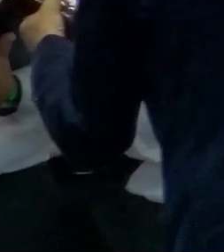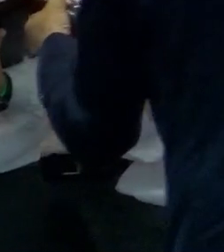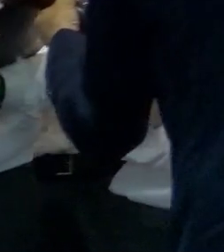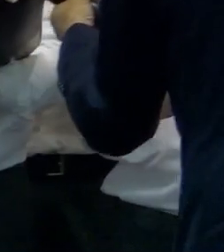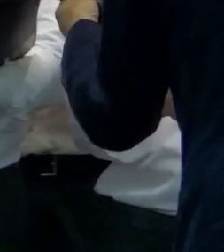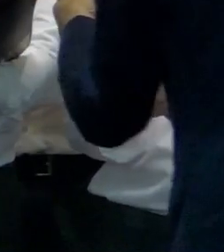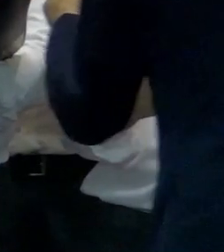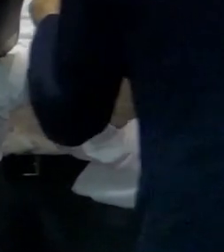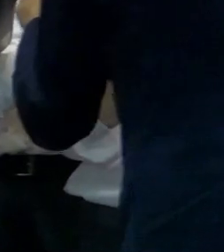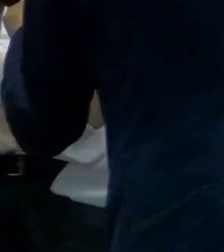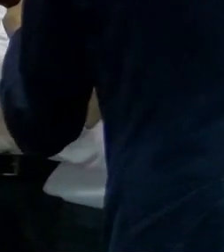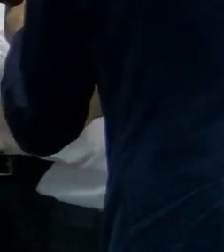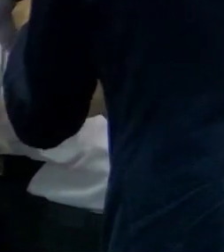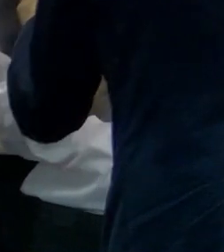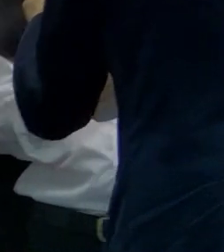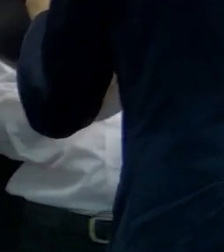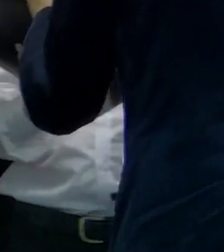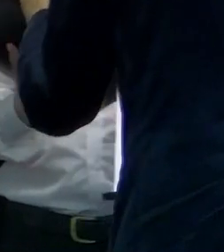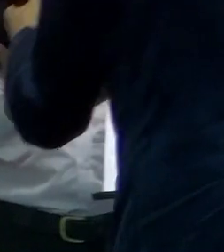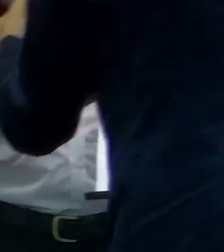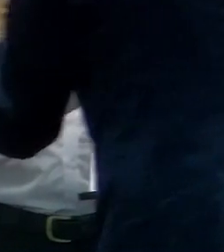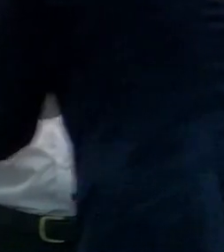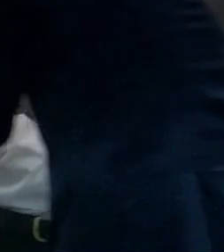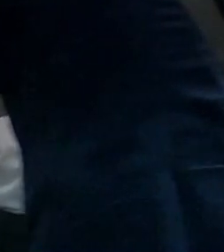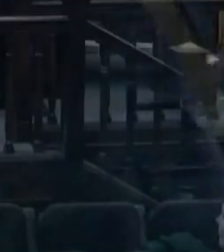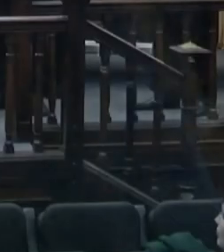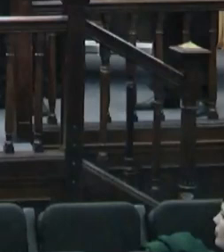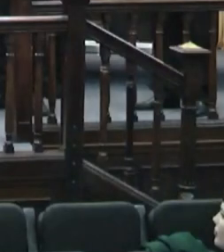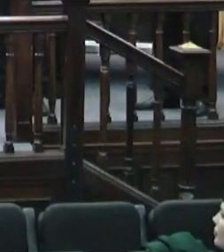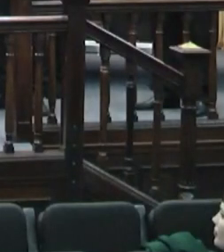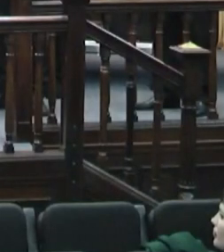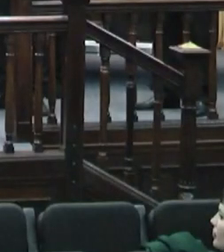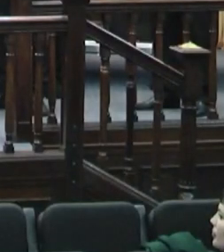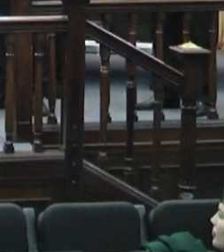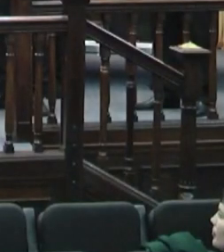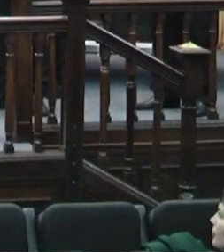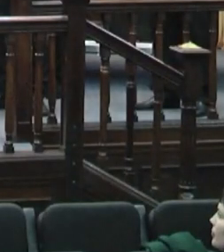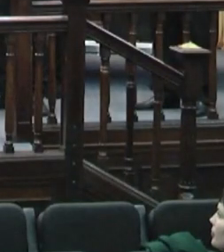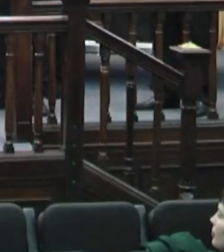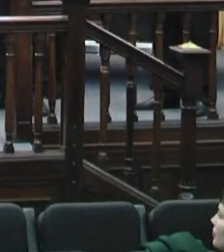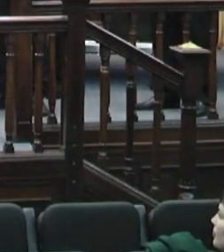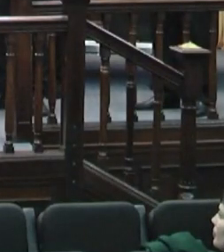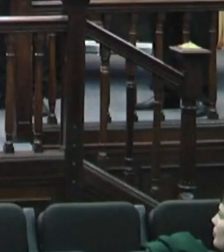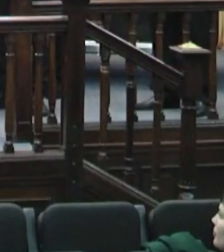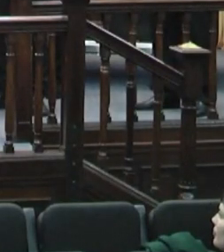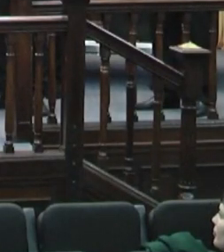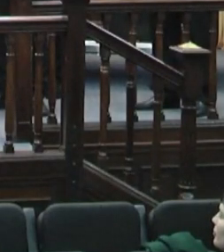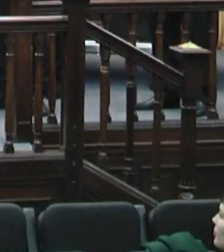Una madrugada.